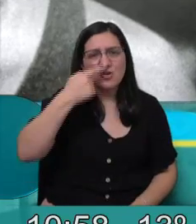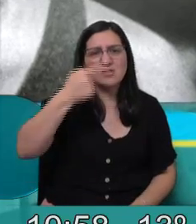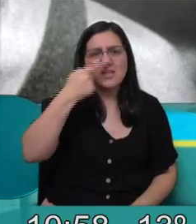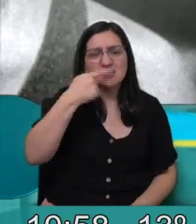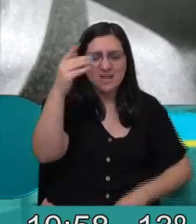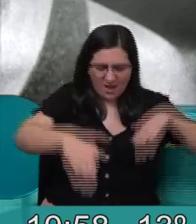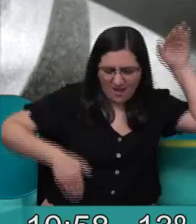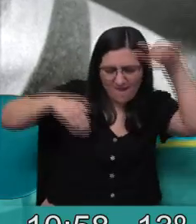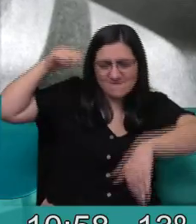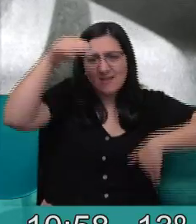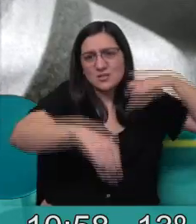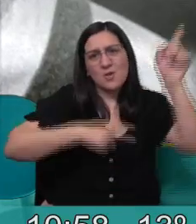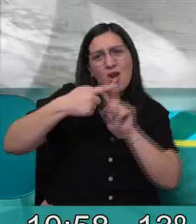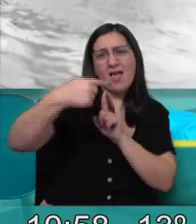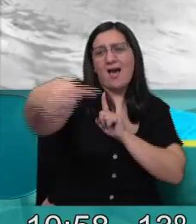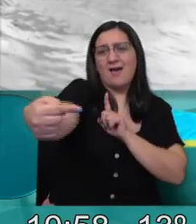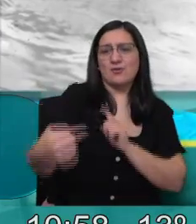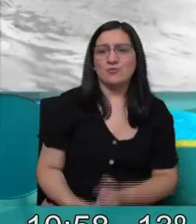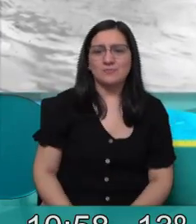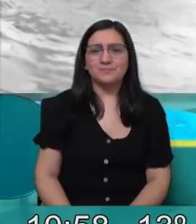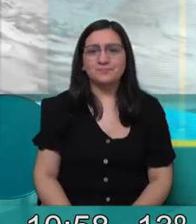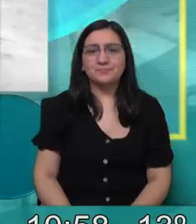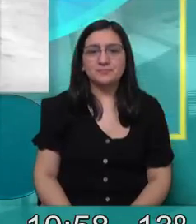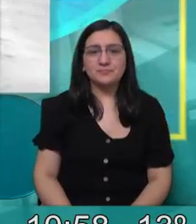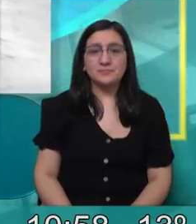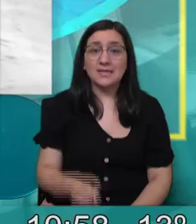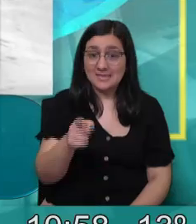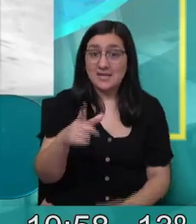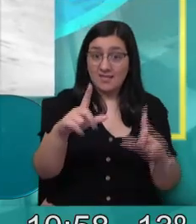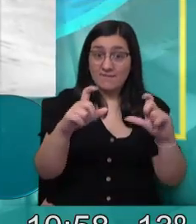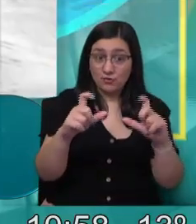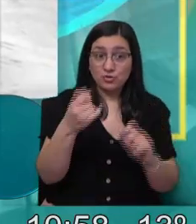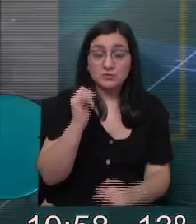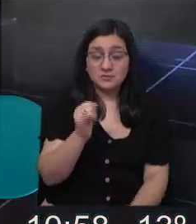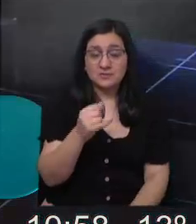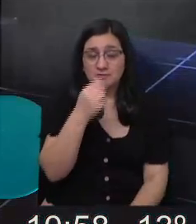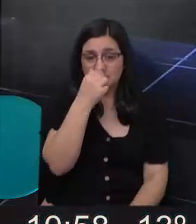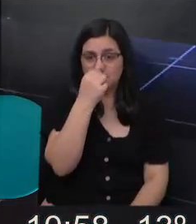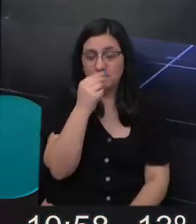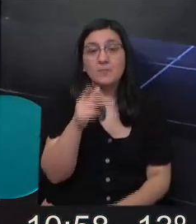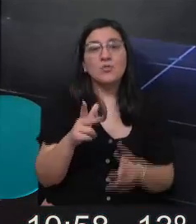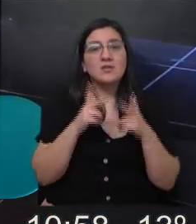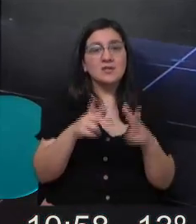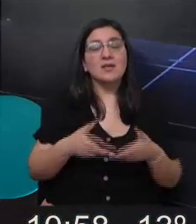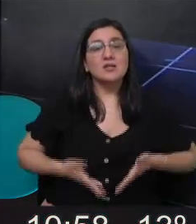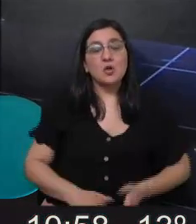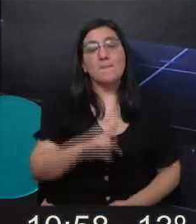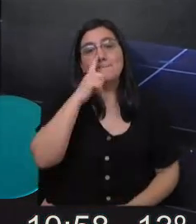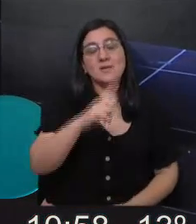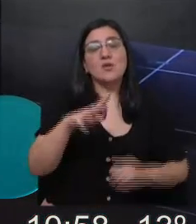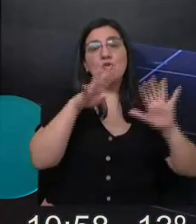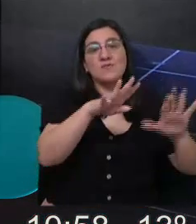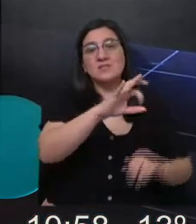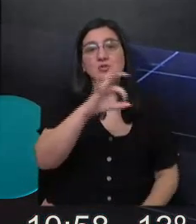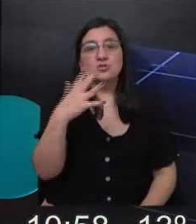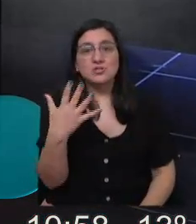la natación, pero a larga distancia. A ver, para, es Gertrude la que tenemos acá, Flor. Tenemos acá atrás, exactamente. Vos me dijiste que nació en 1905, un Nueva York